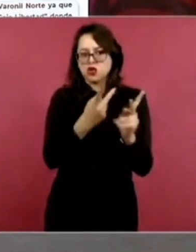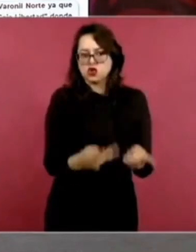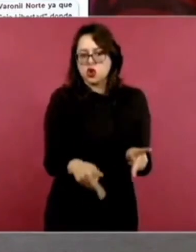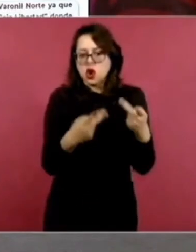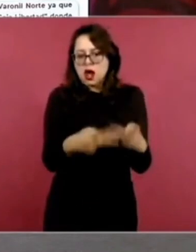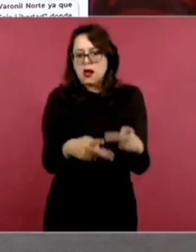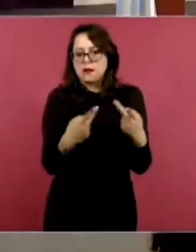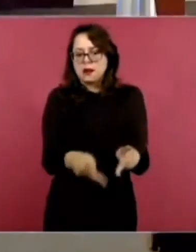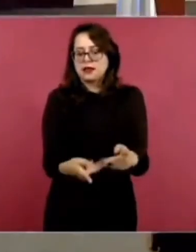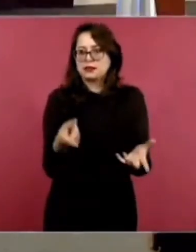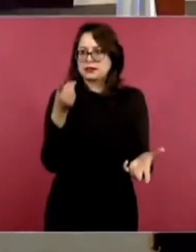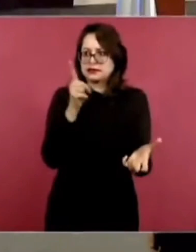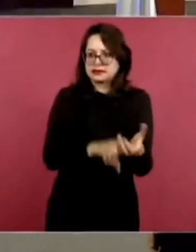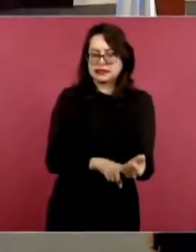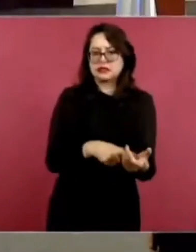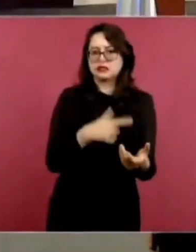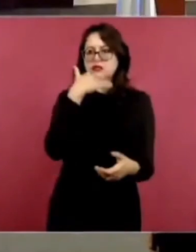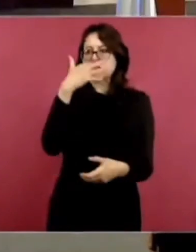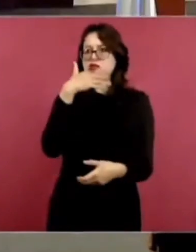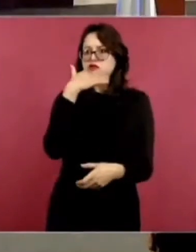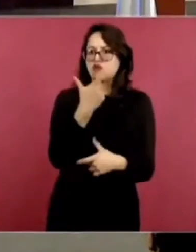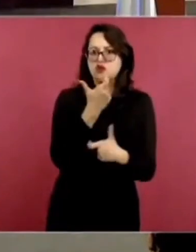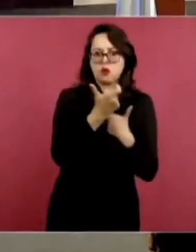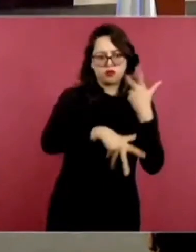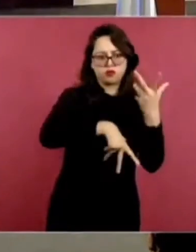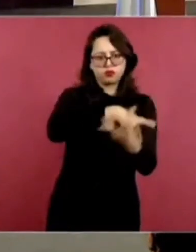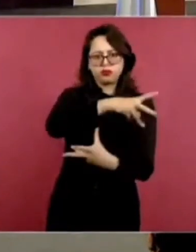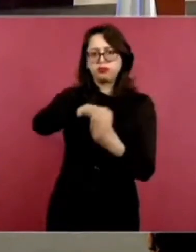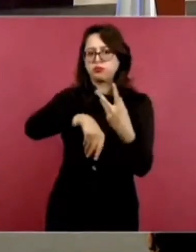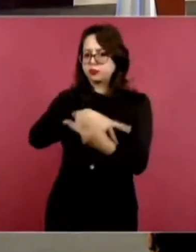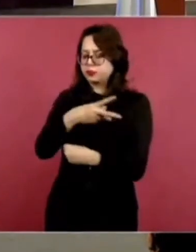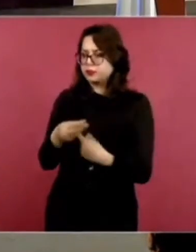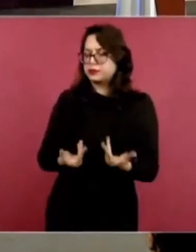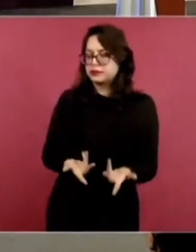con recursos de procedencia ilícita. Adelante.